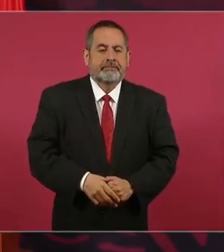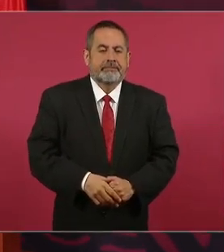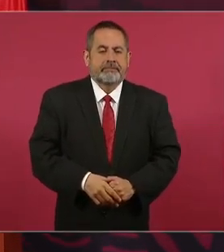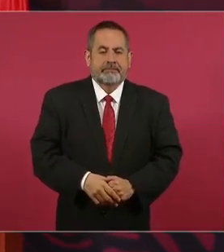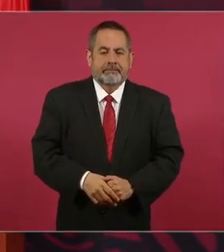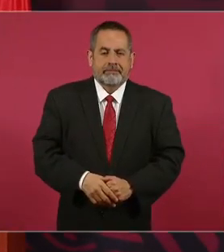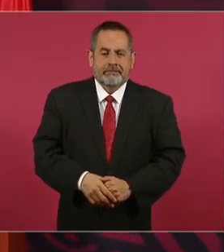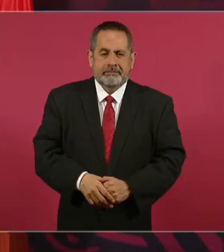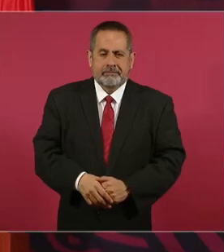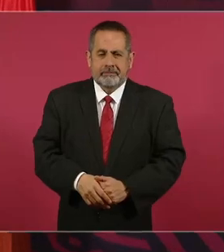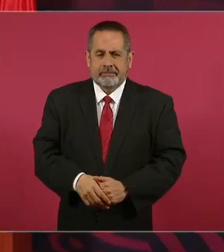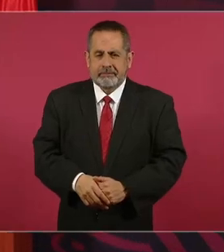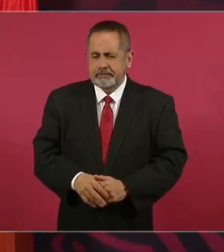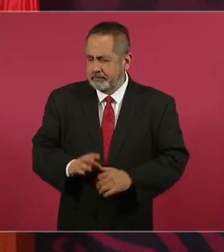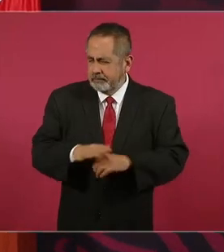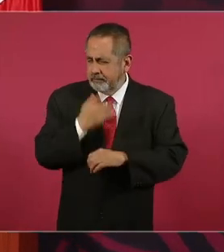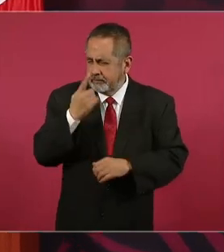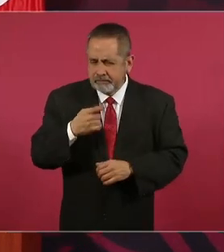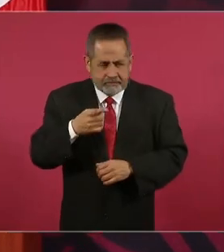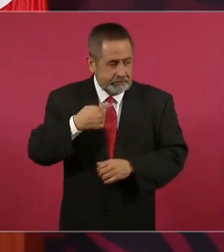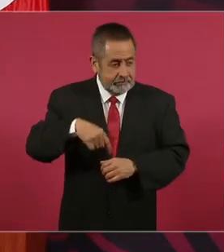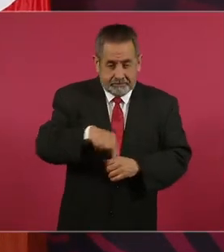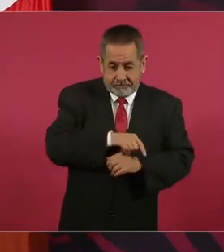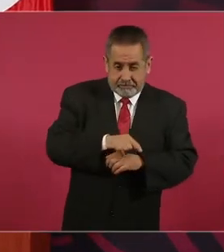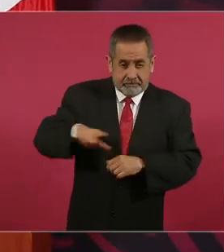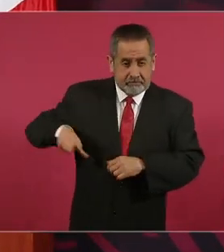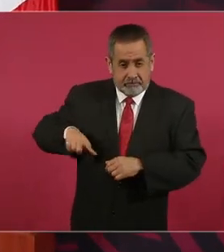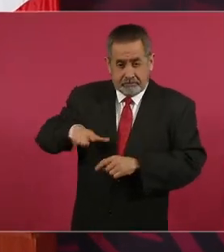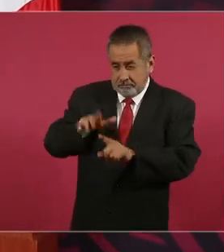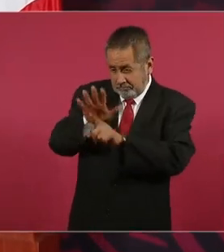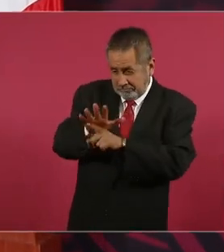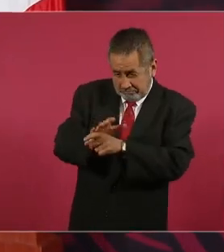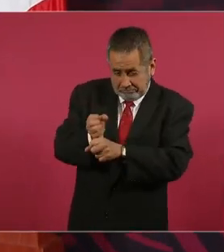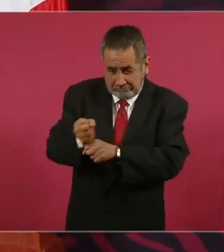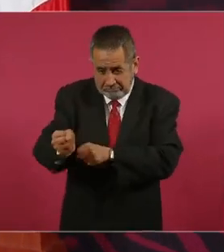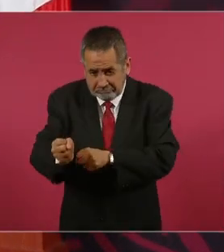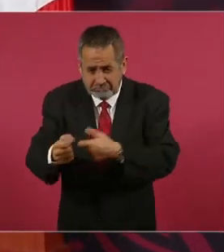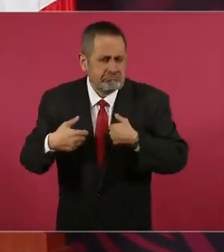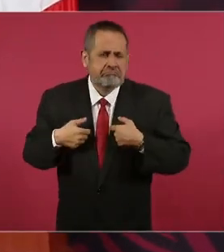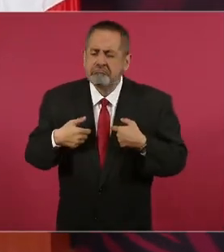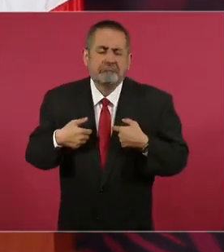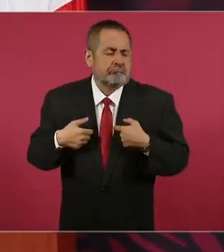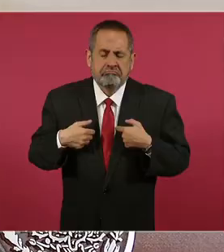A persecución del Estado. Nosotros